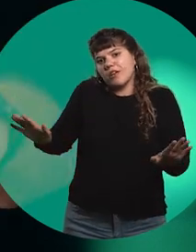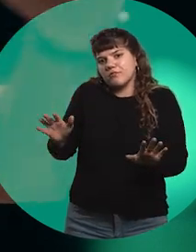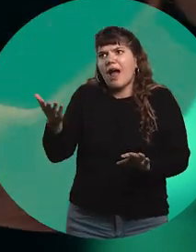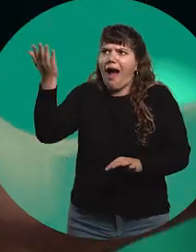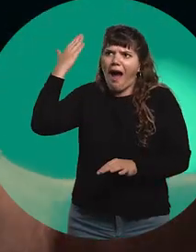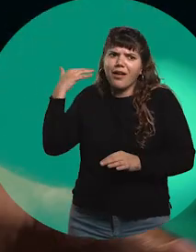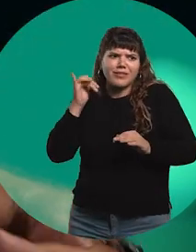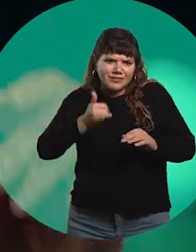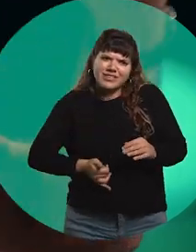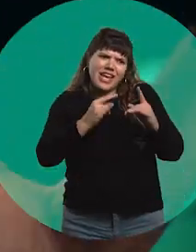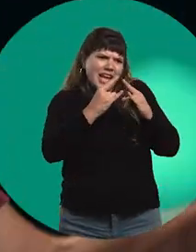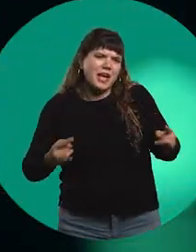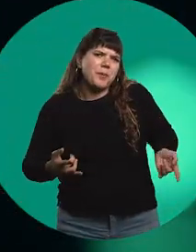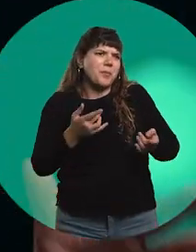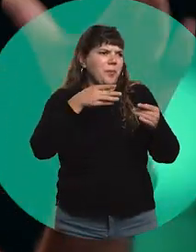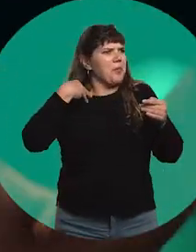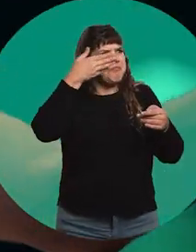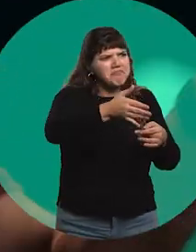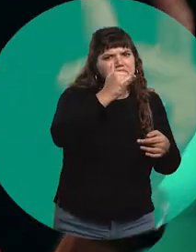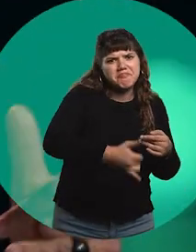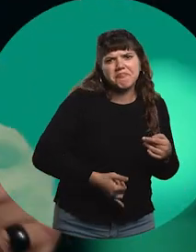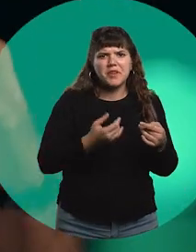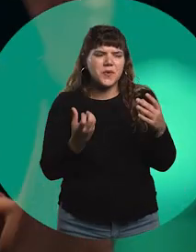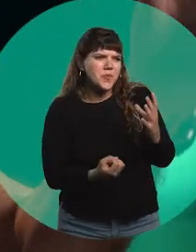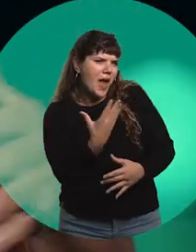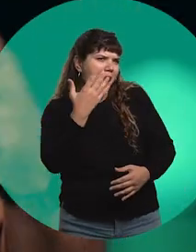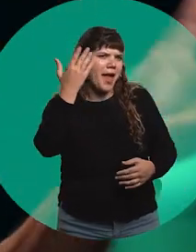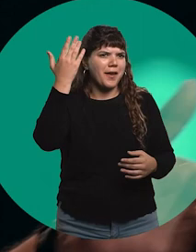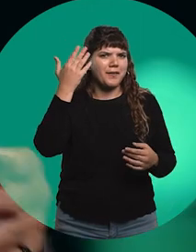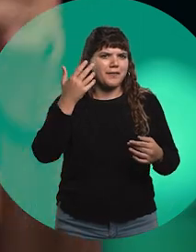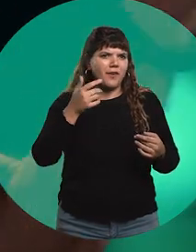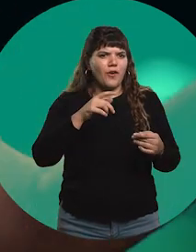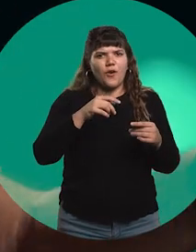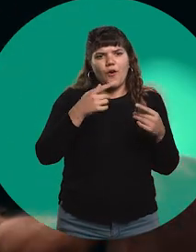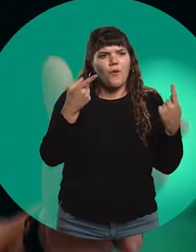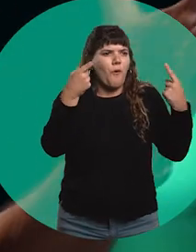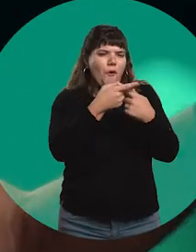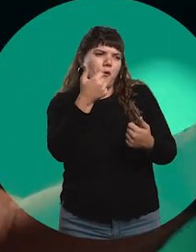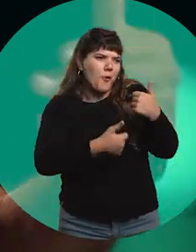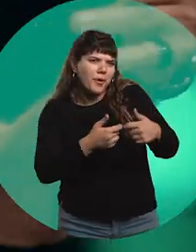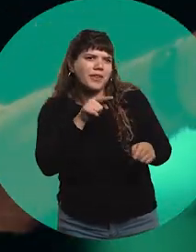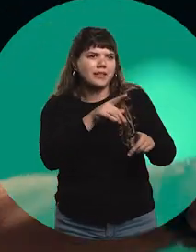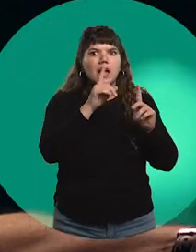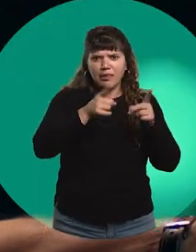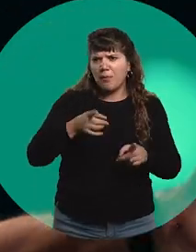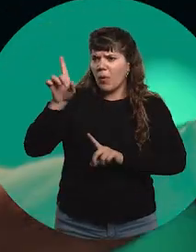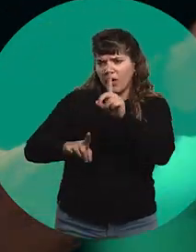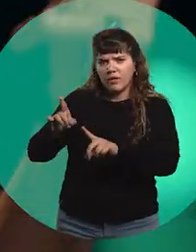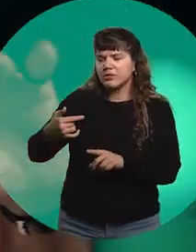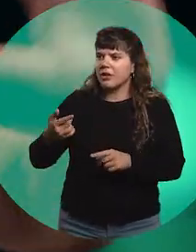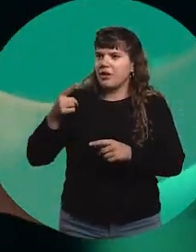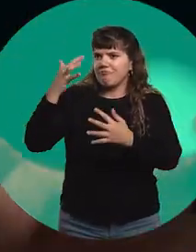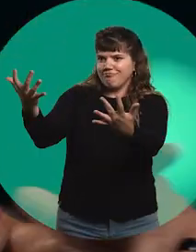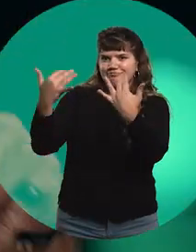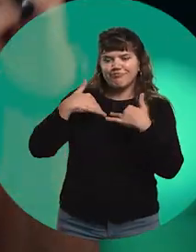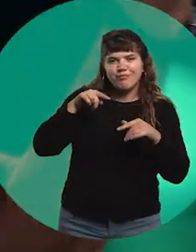juegos de campamentos, juegos de bautismo, de broma, los más nuevos, o las novatadas, o como se llame, ¿no?, en las universidades también, vienen los más